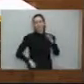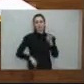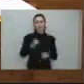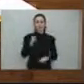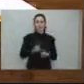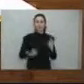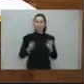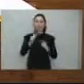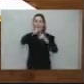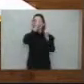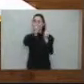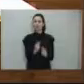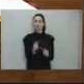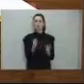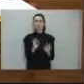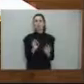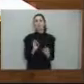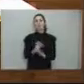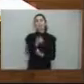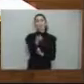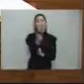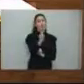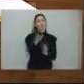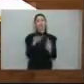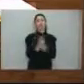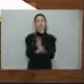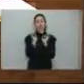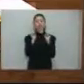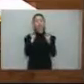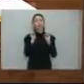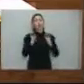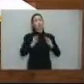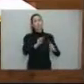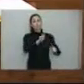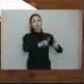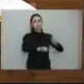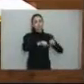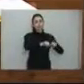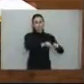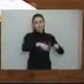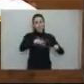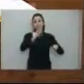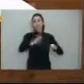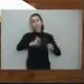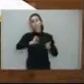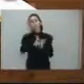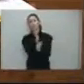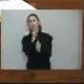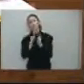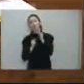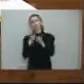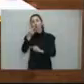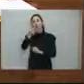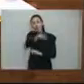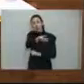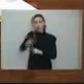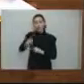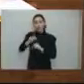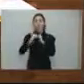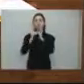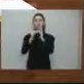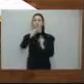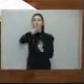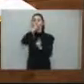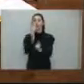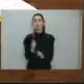Los presupuestos no aprobados marcan también las suyas. La posibilidad de endeudamiento y la Ley de Estabilidad Presupuestaria marca